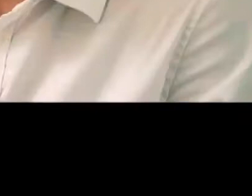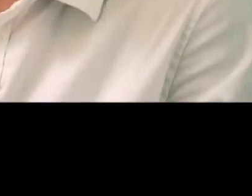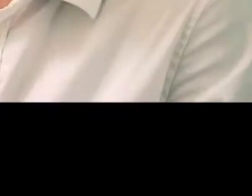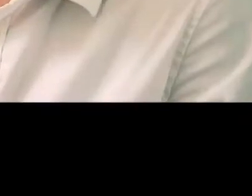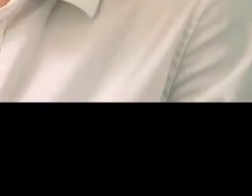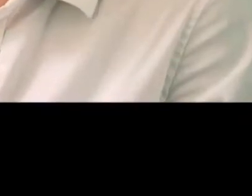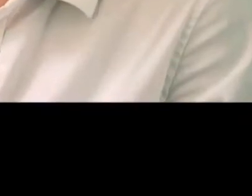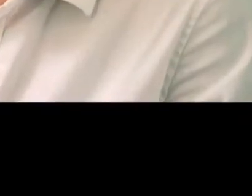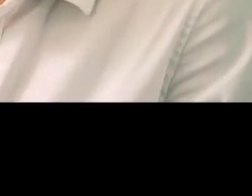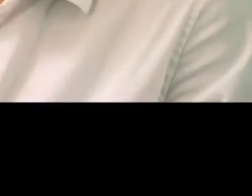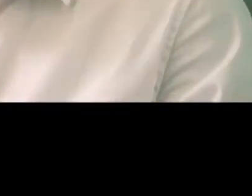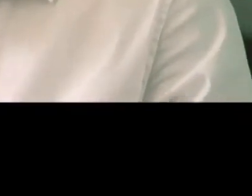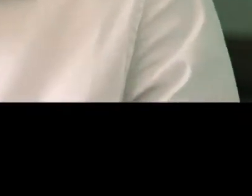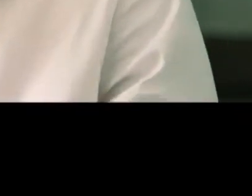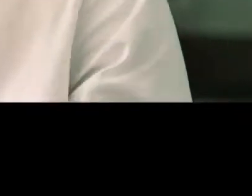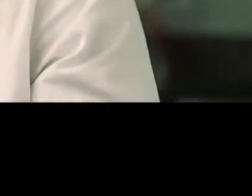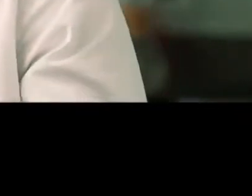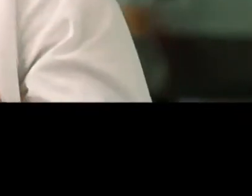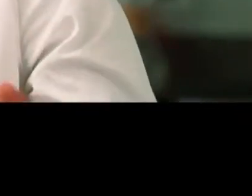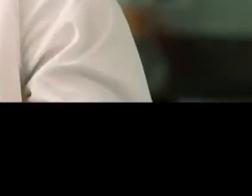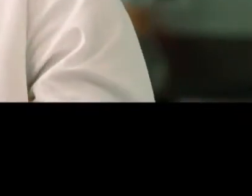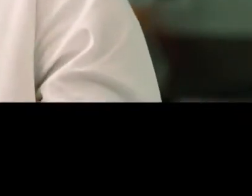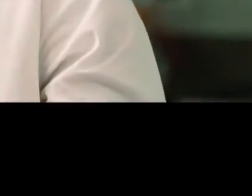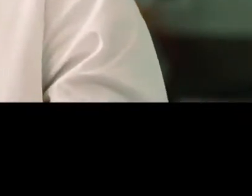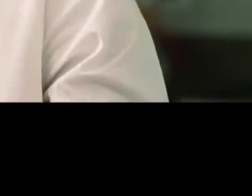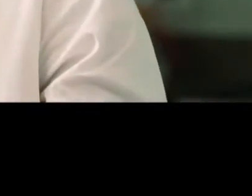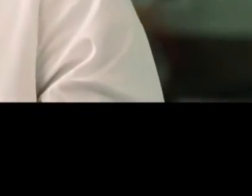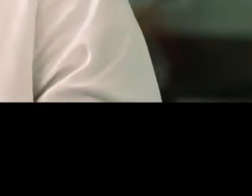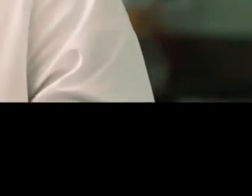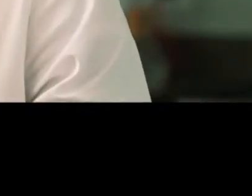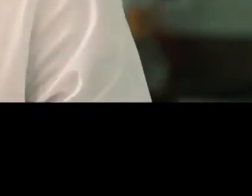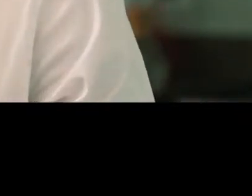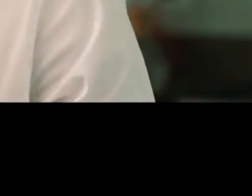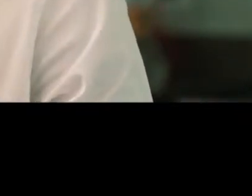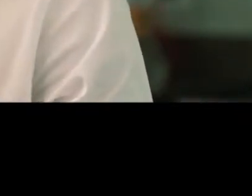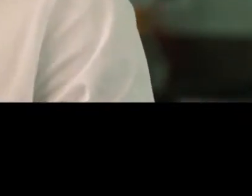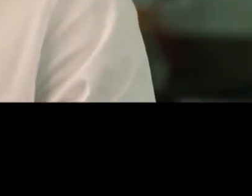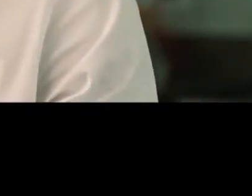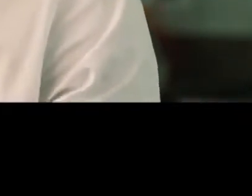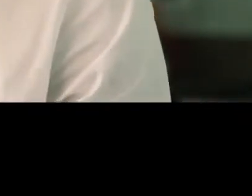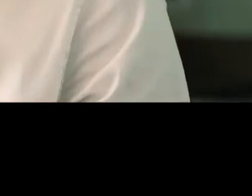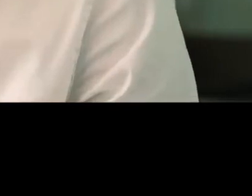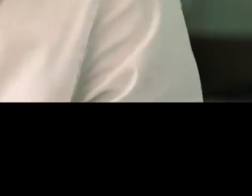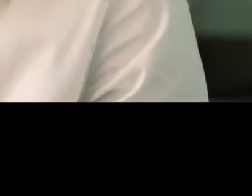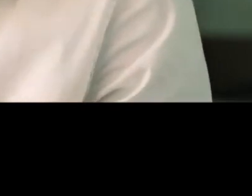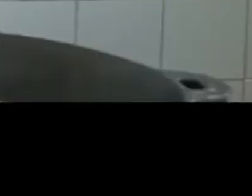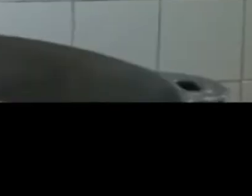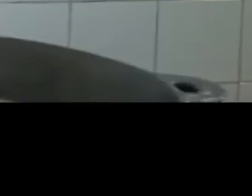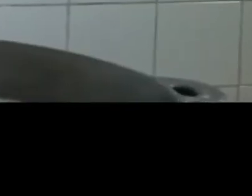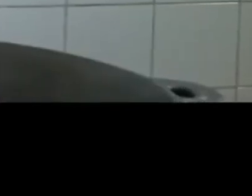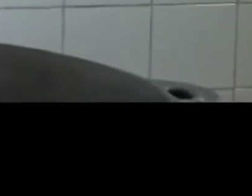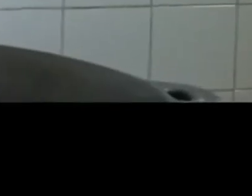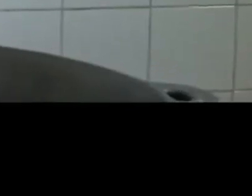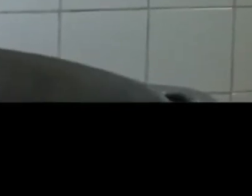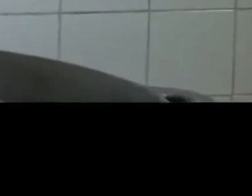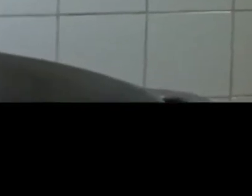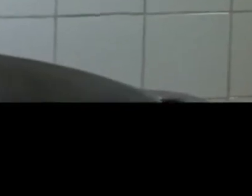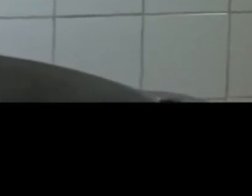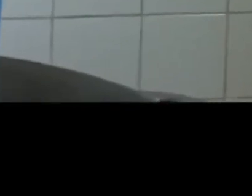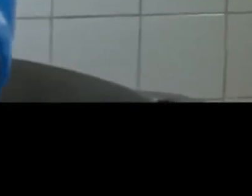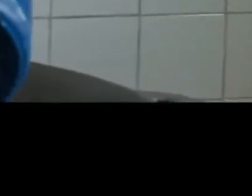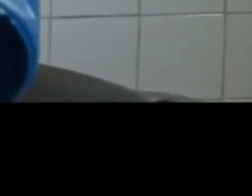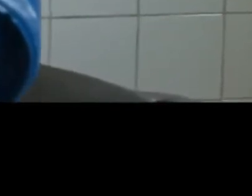este río. Después de eso, entrando a este río, hay un pequeño café donde vas a tener yogures de la mejor calidad.